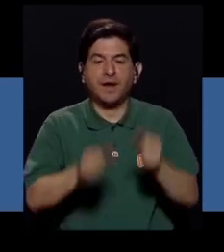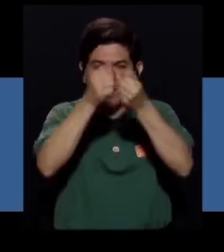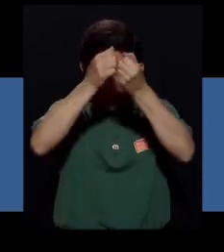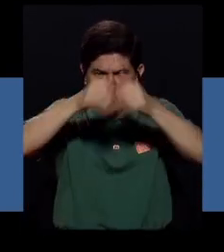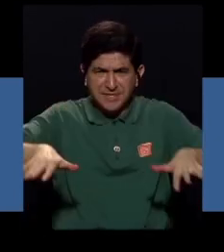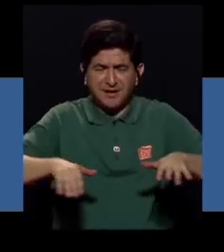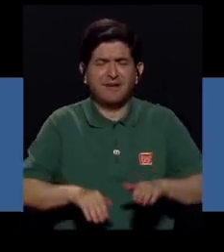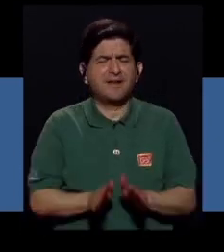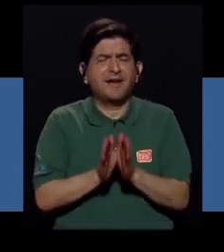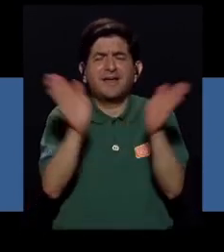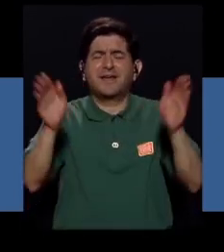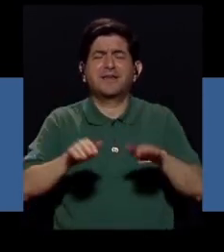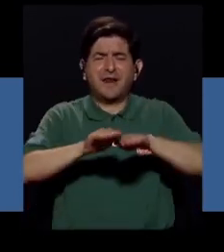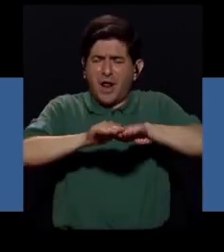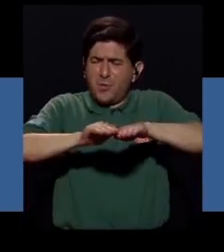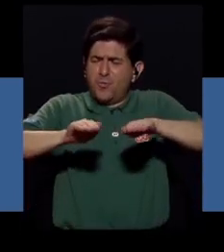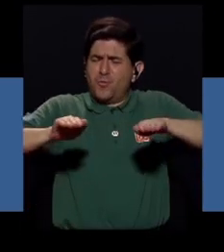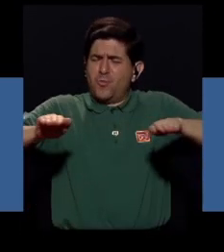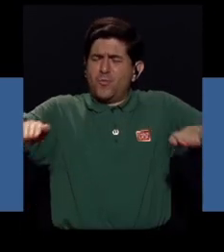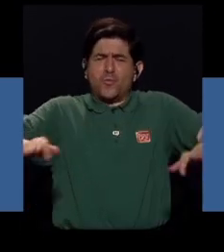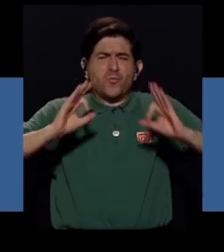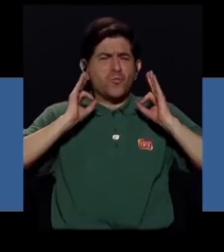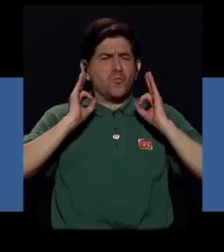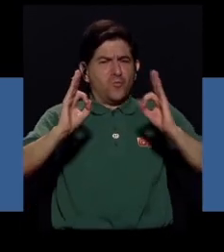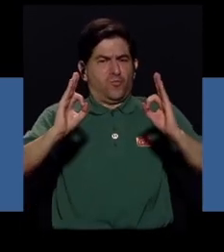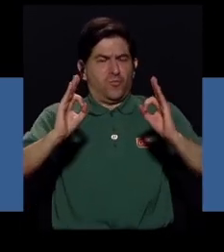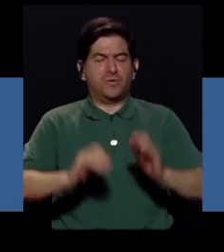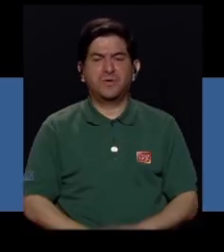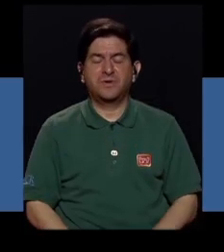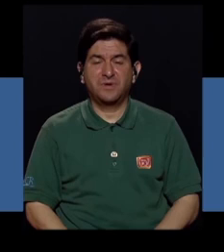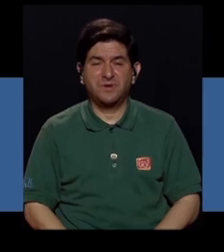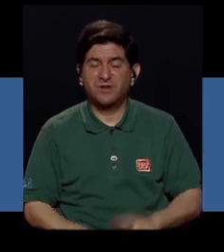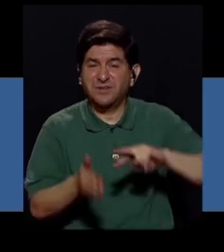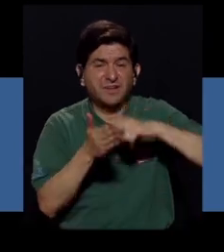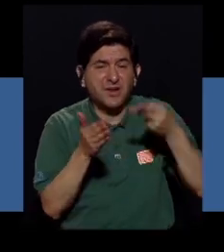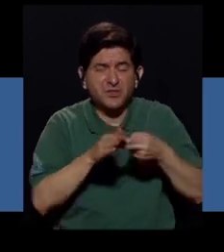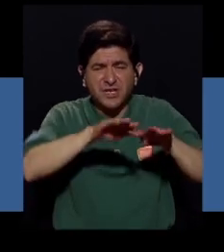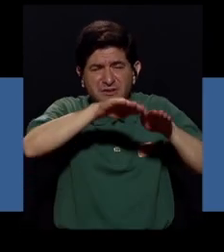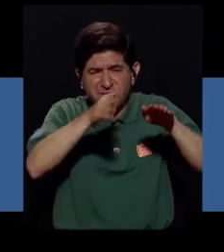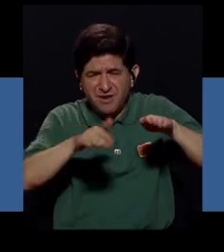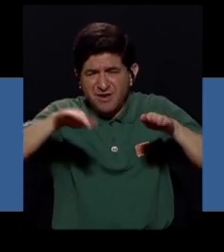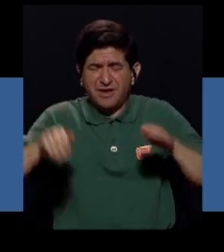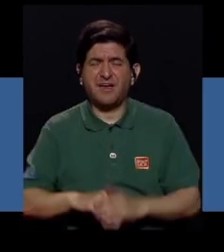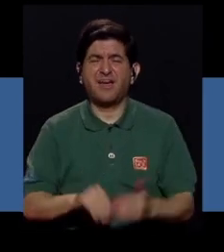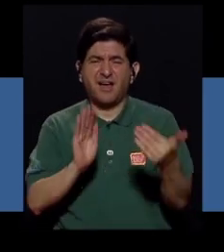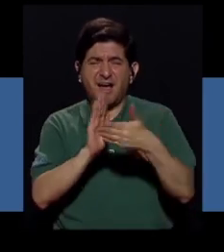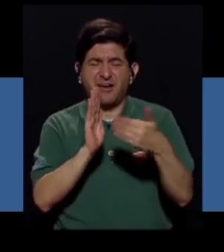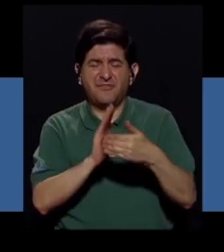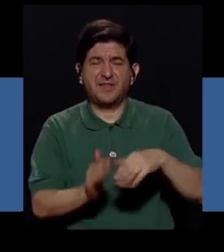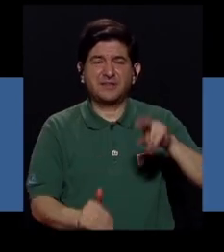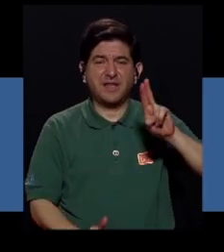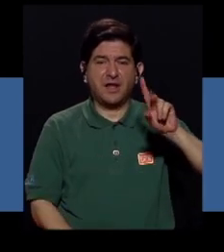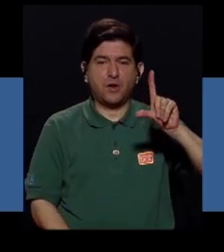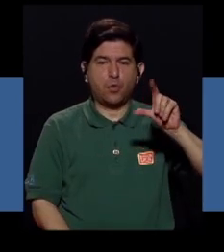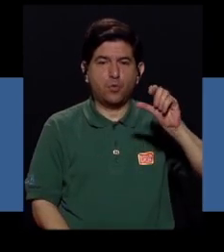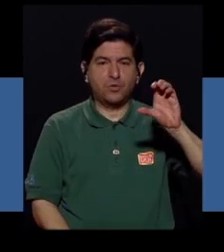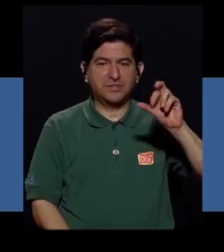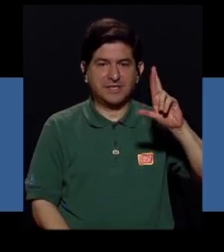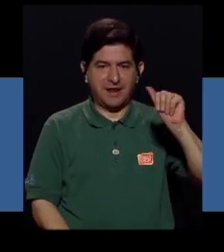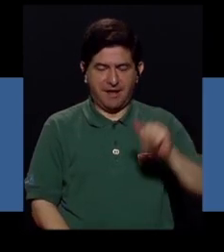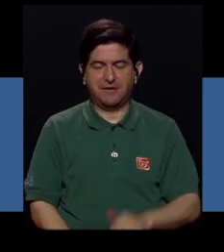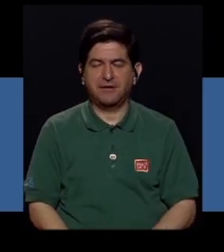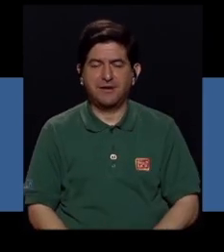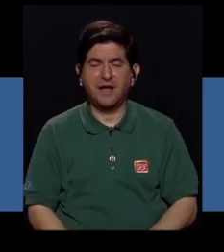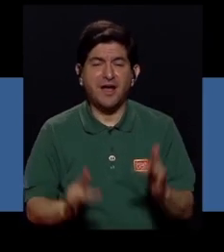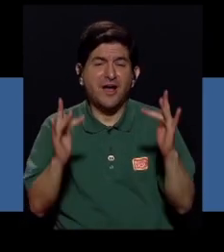sábanas en general es importante que queden lo más extendidas posibles, de manera que las arrugas no vayan a causar úlceras también.